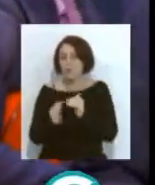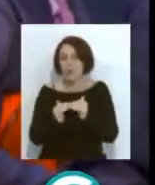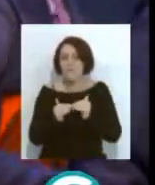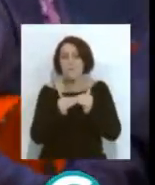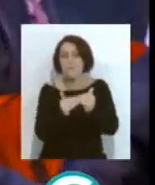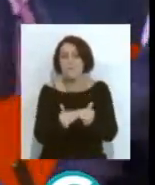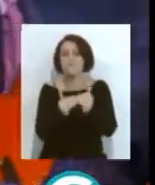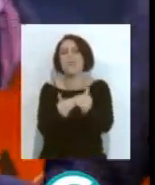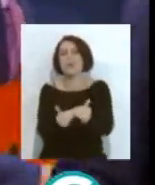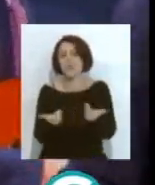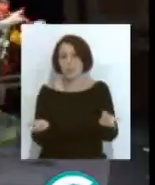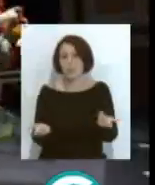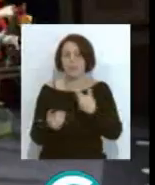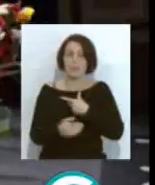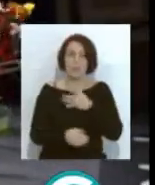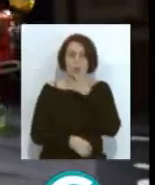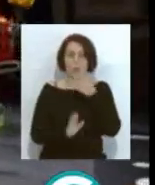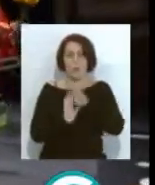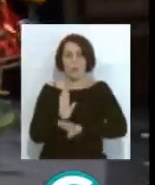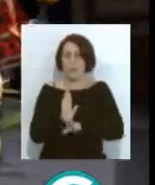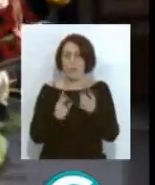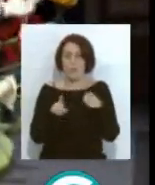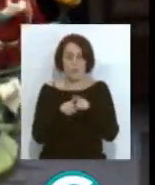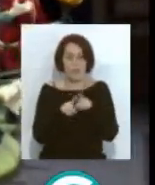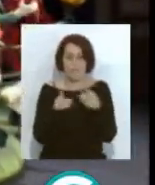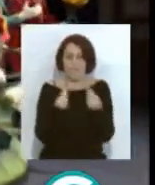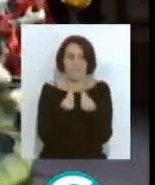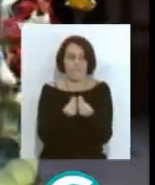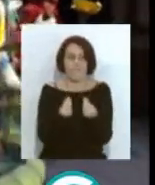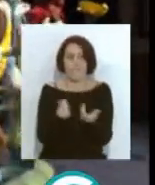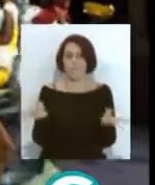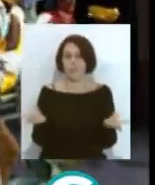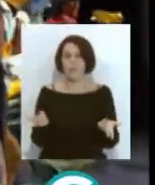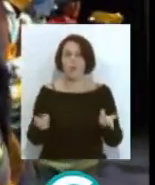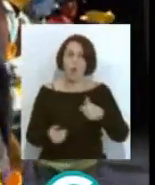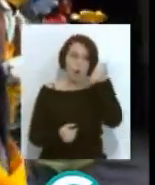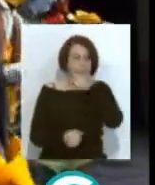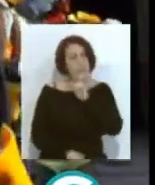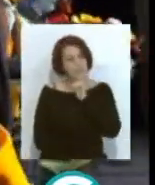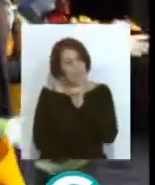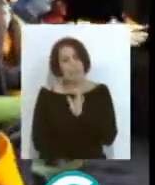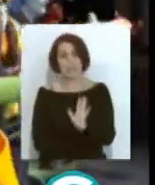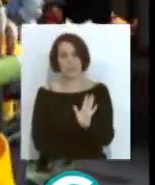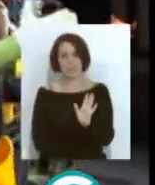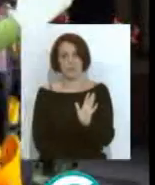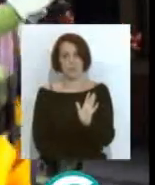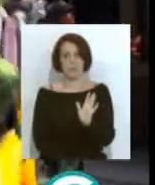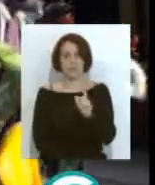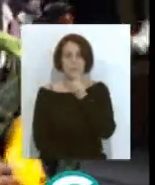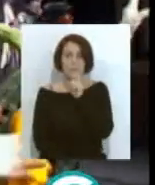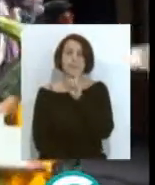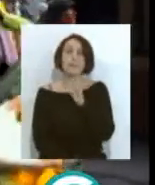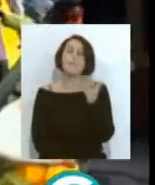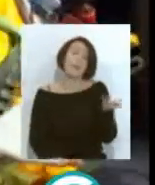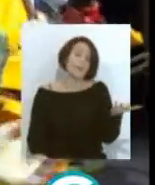retrasado, entonces pues se encuentran con una programación súper ajustada y, hombre, ha sido complicado. Ha sido complicado, pero